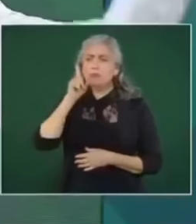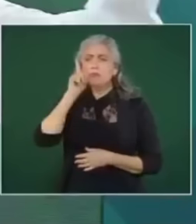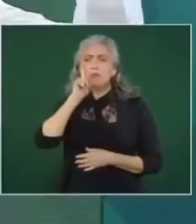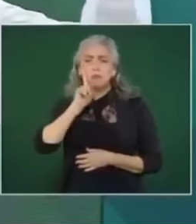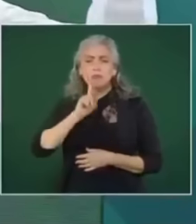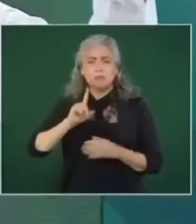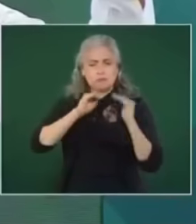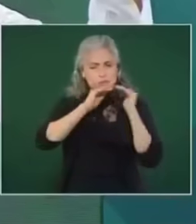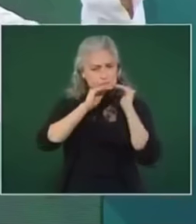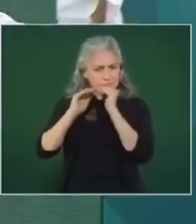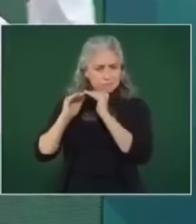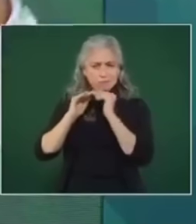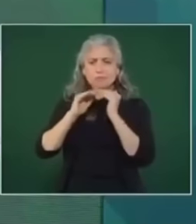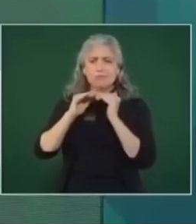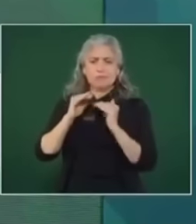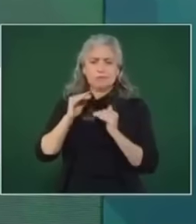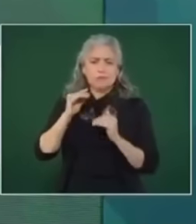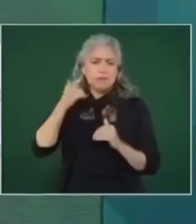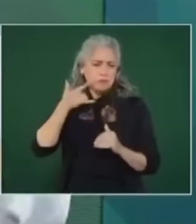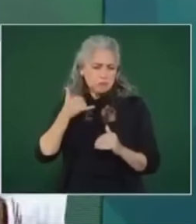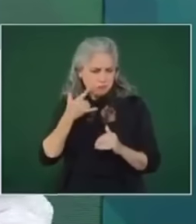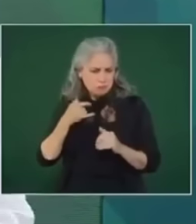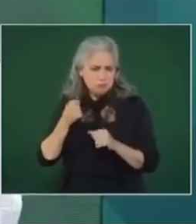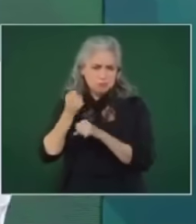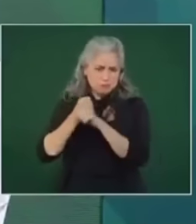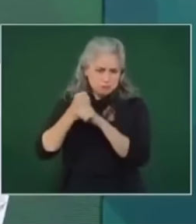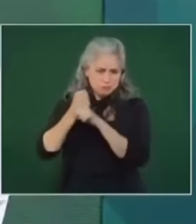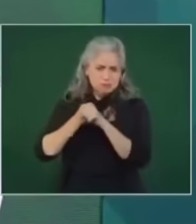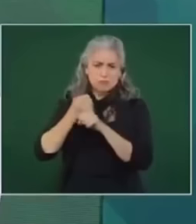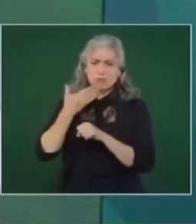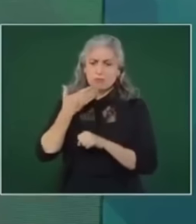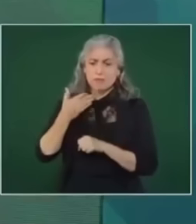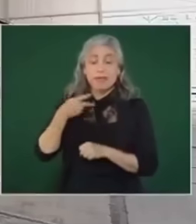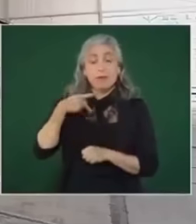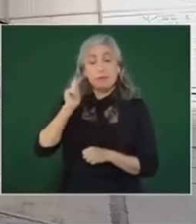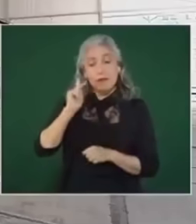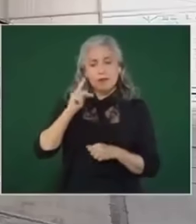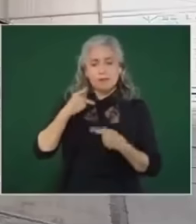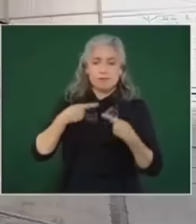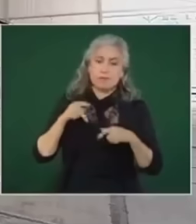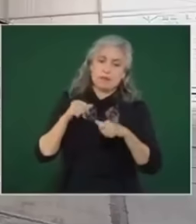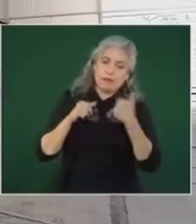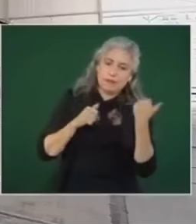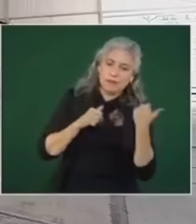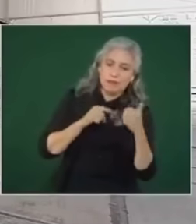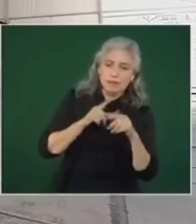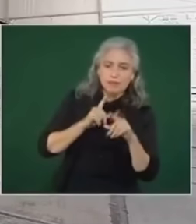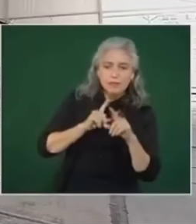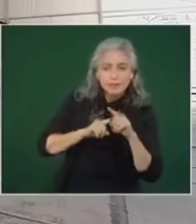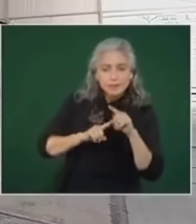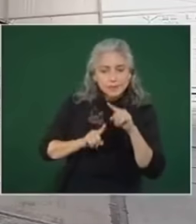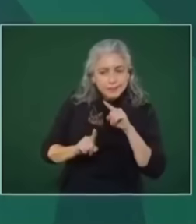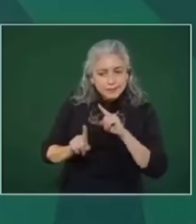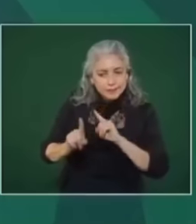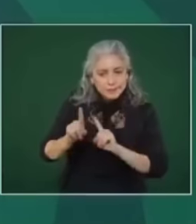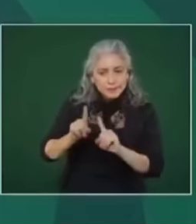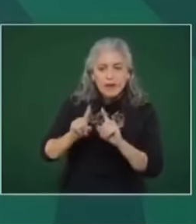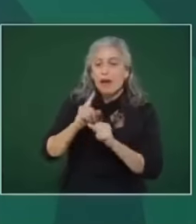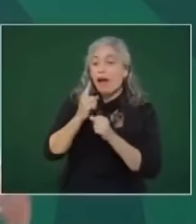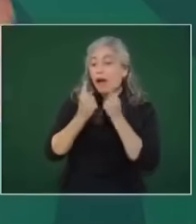Ah, pero se infiltran. Y llegan algunas mujeres y también